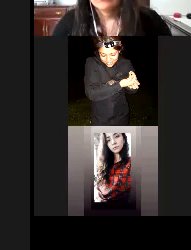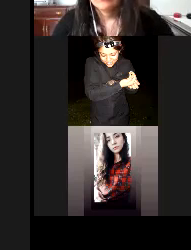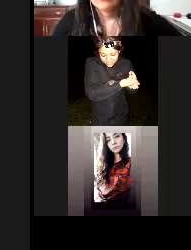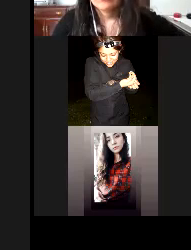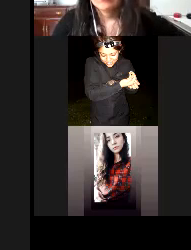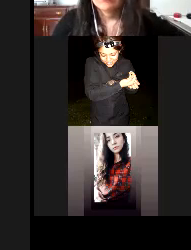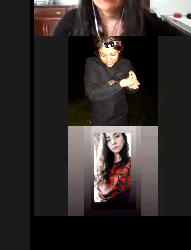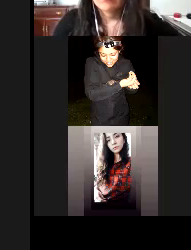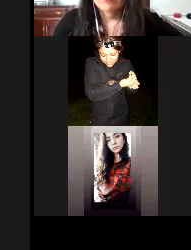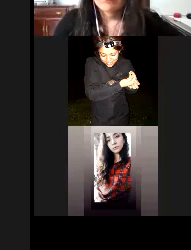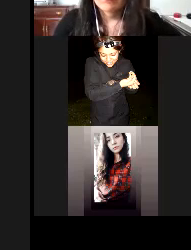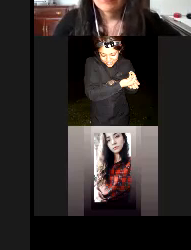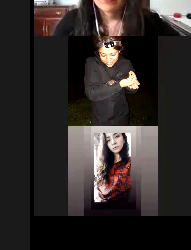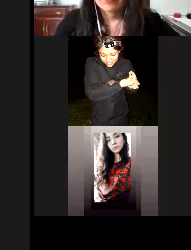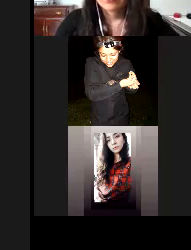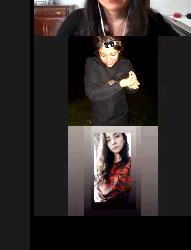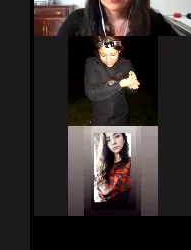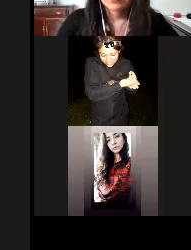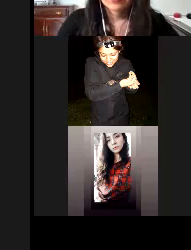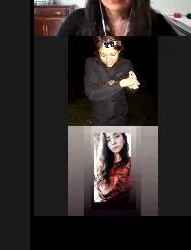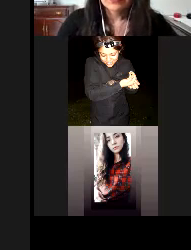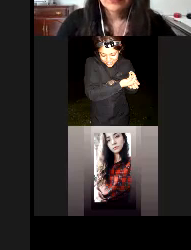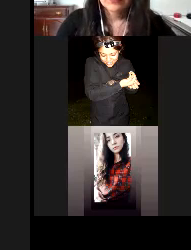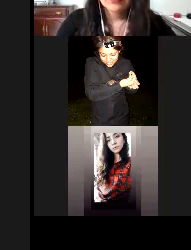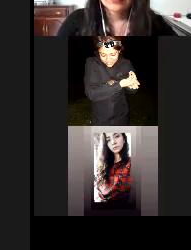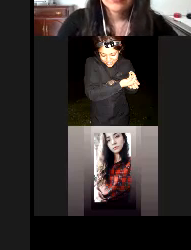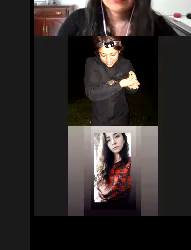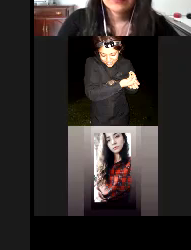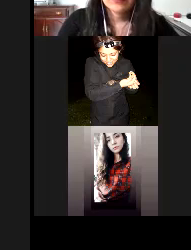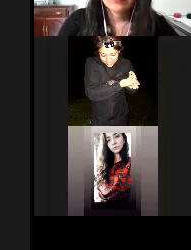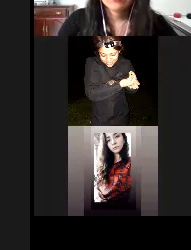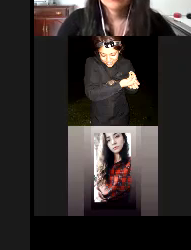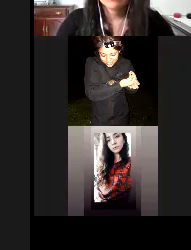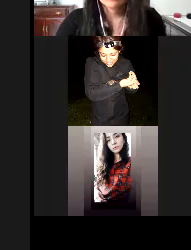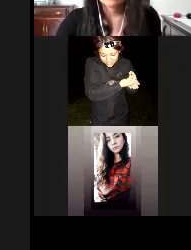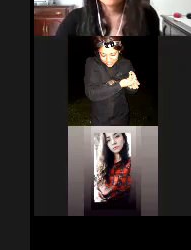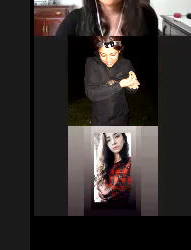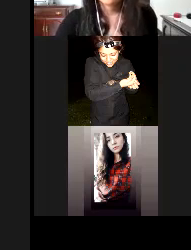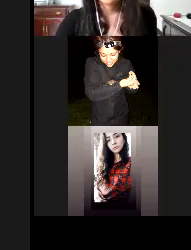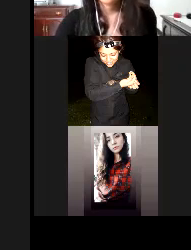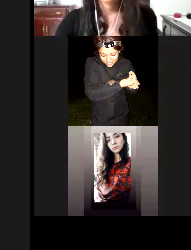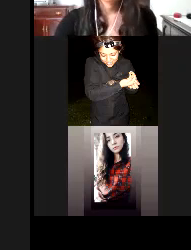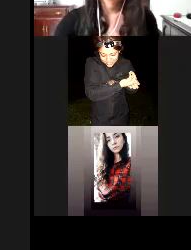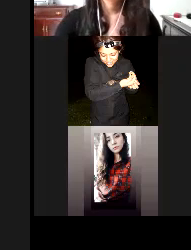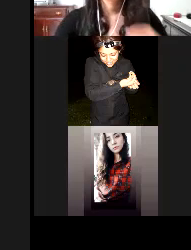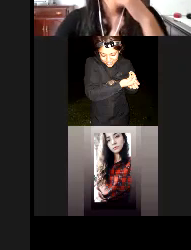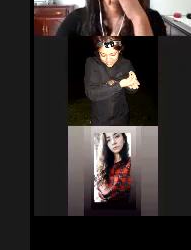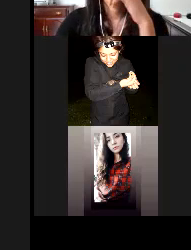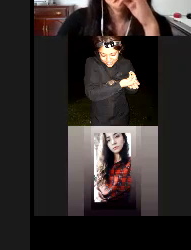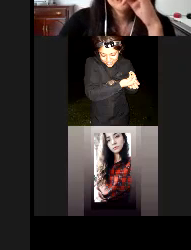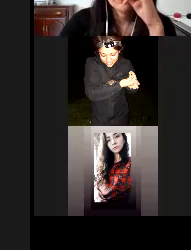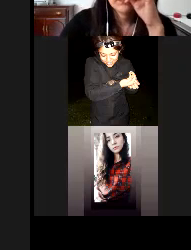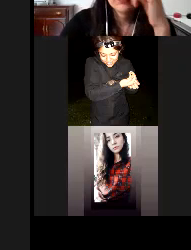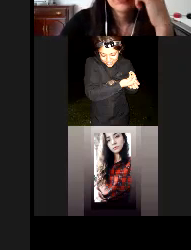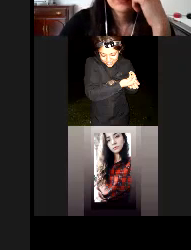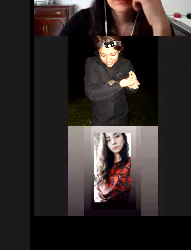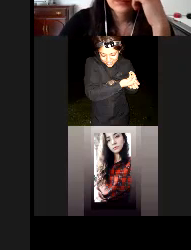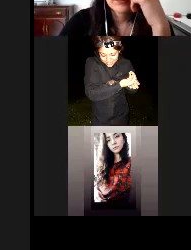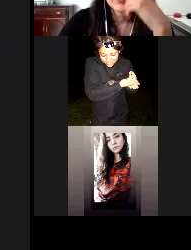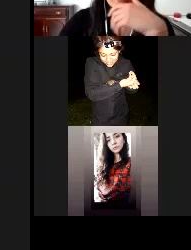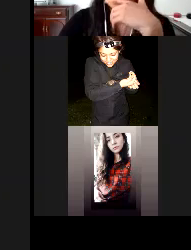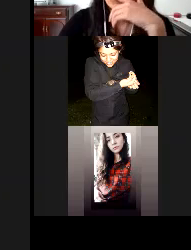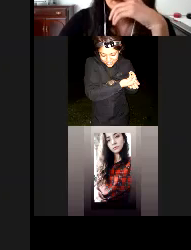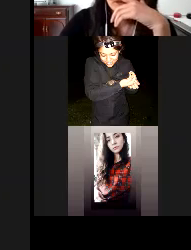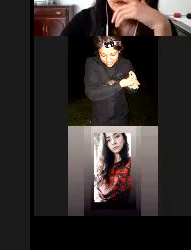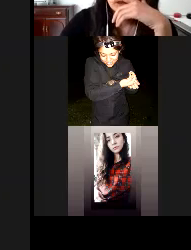todo el parque o la mayoría que generalmente están en zonas turísticas están con bastante eutrofización, pero no se les da